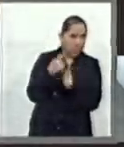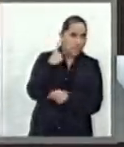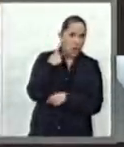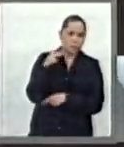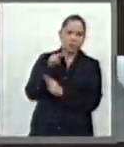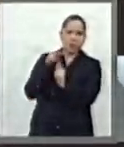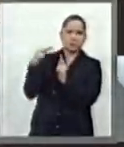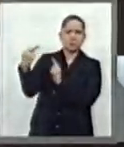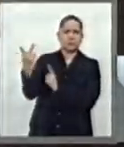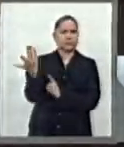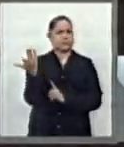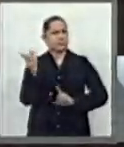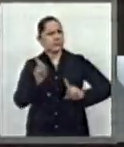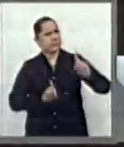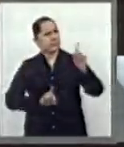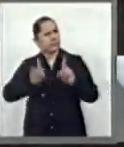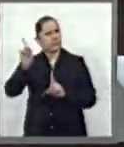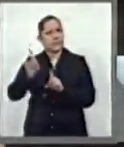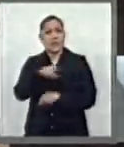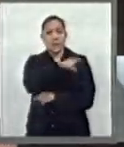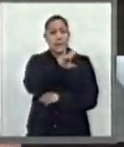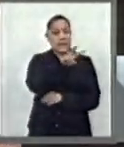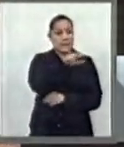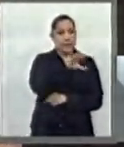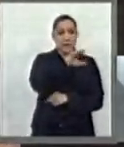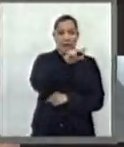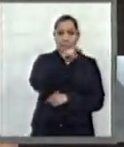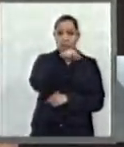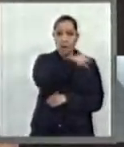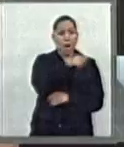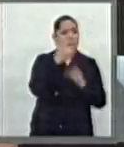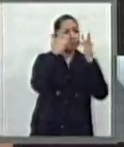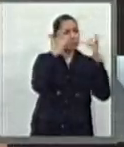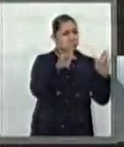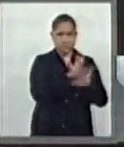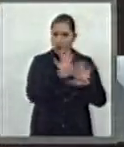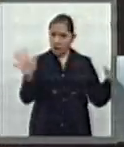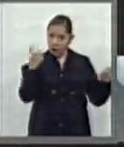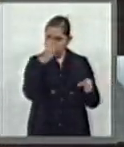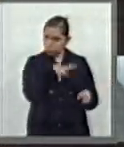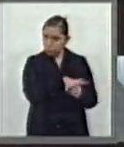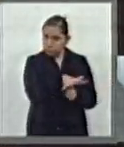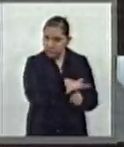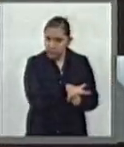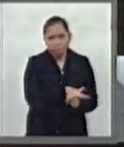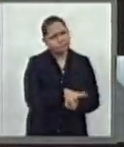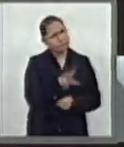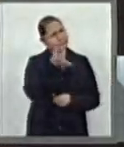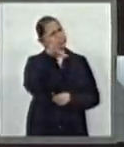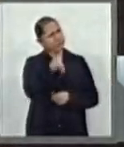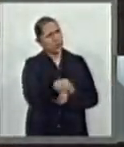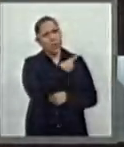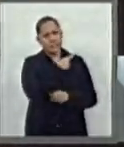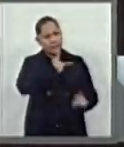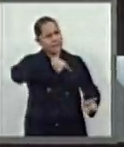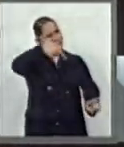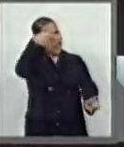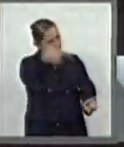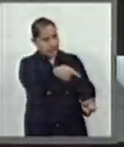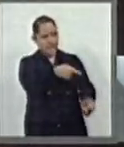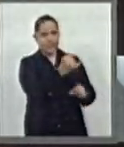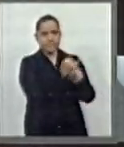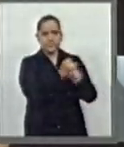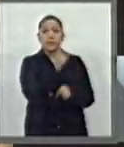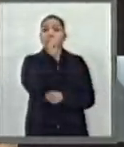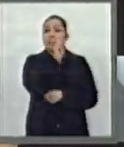No basta con la renuncia de Eva Cadena. Se le debe de investigar a ella y también a su jefe político,